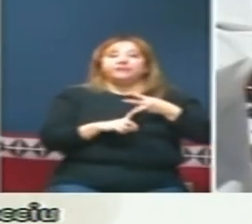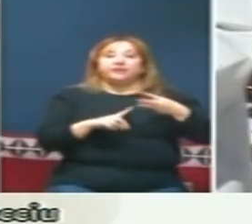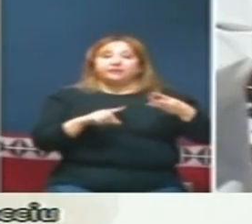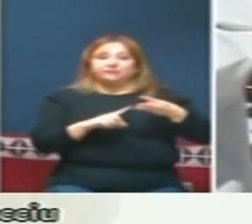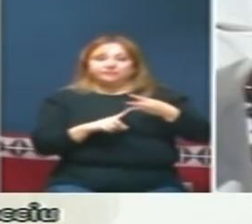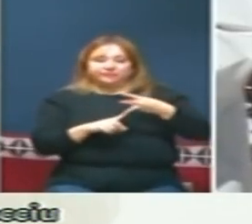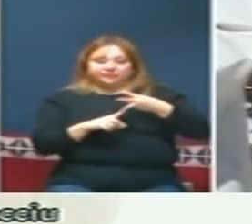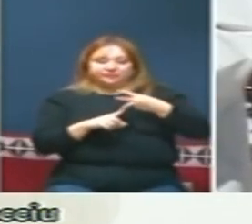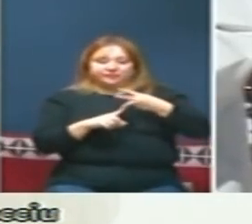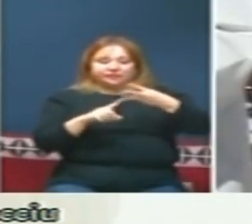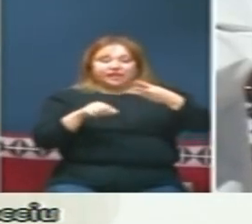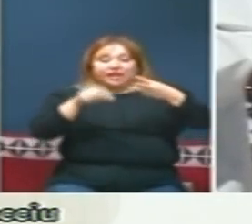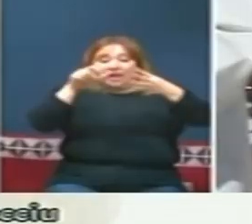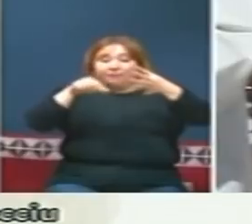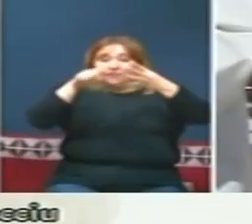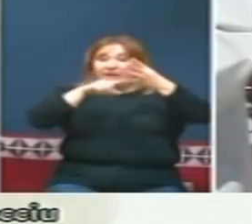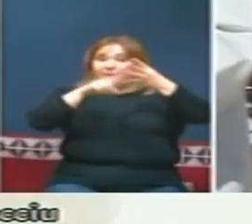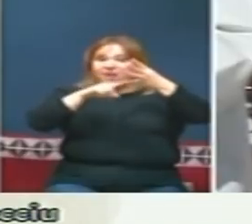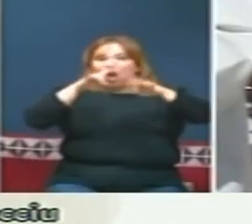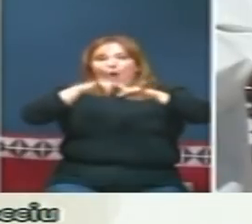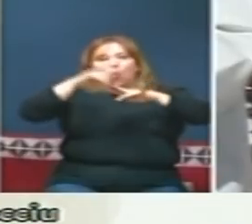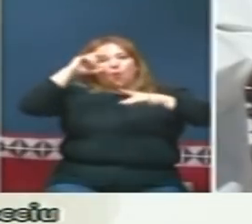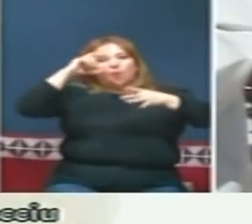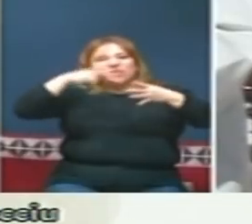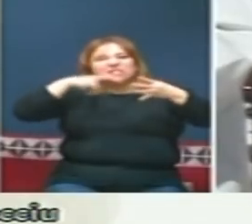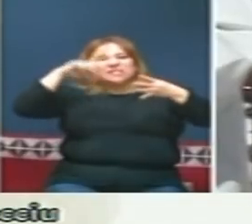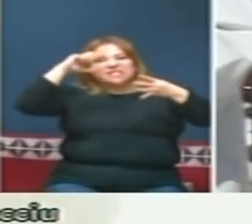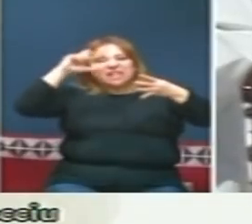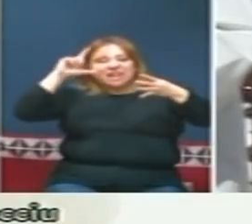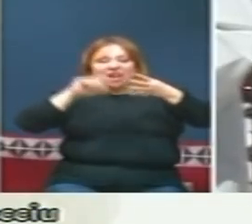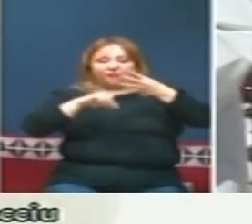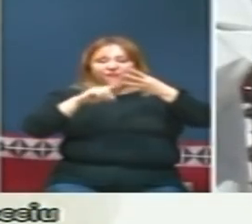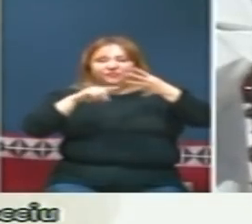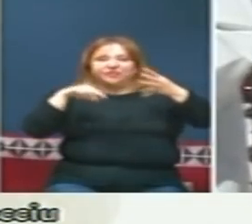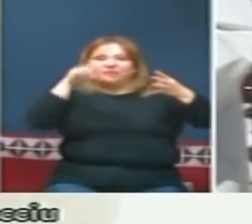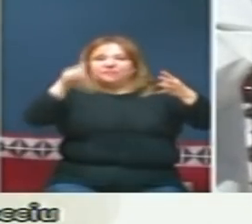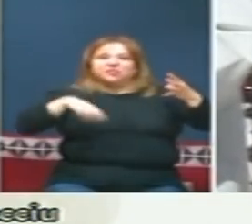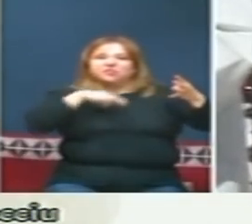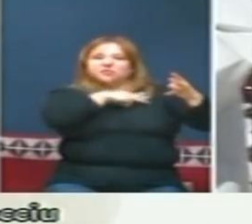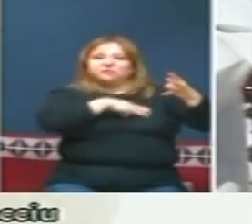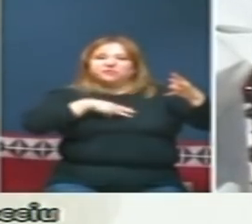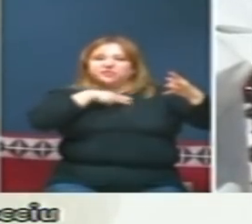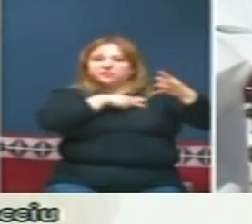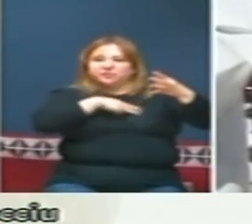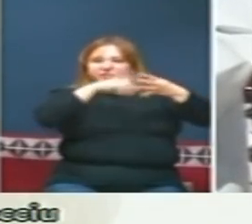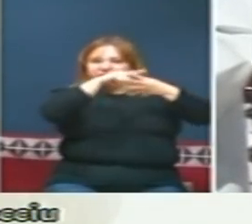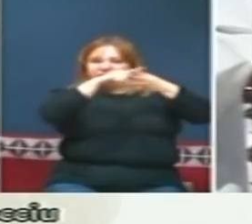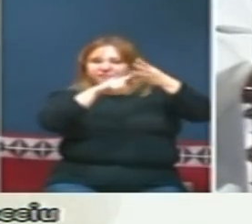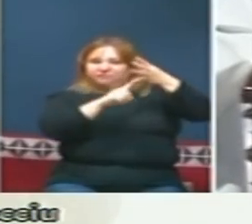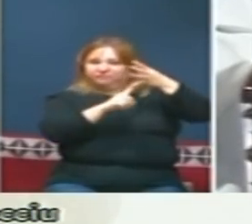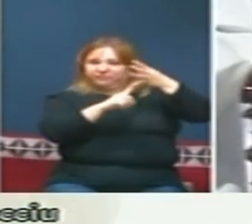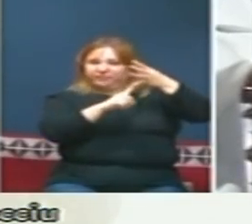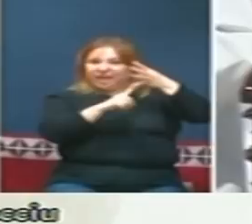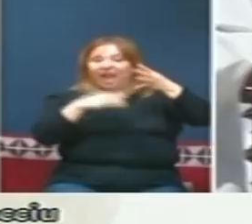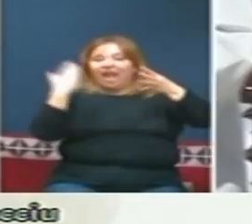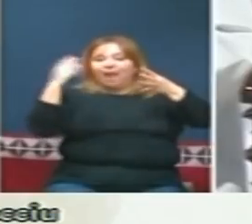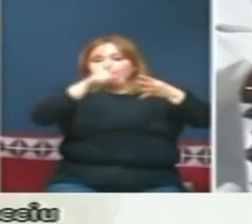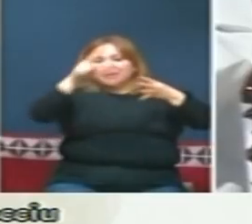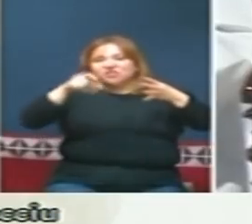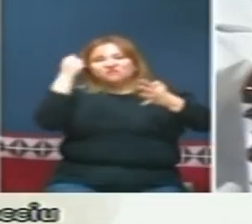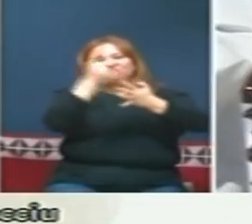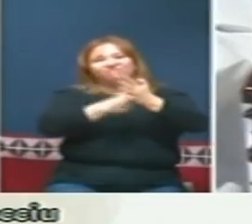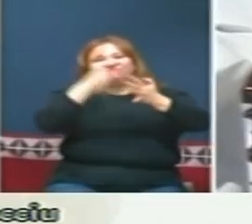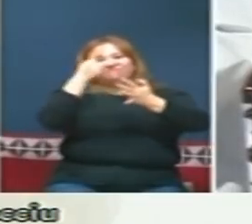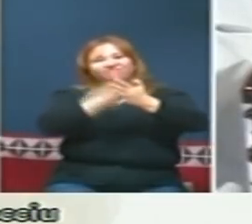Presbiter Professus, Exordine Fratrum Minorum Conventualium, et Venceslaus Pedernera,